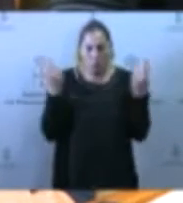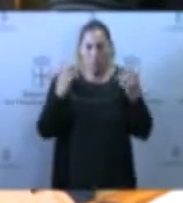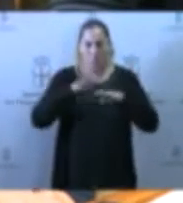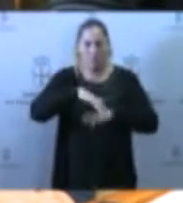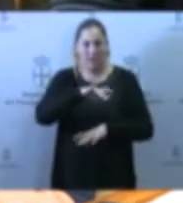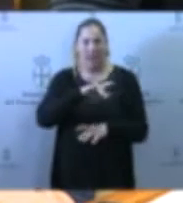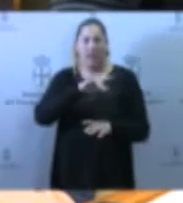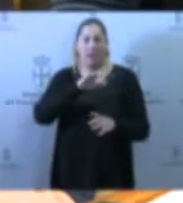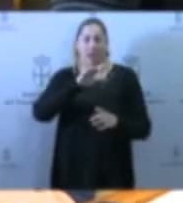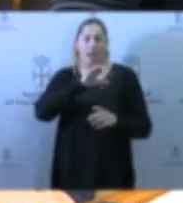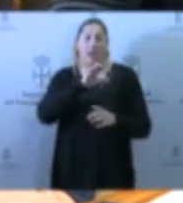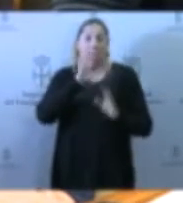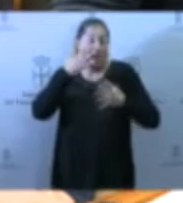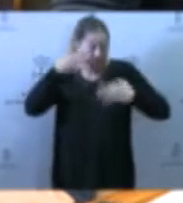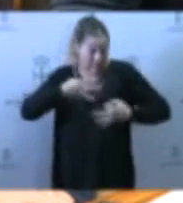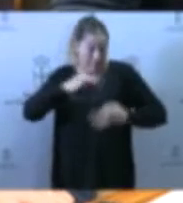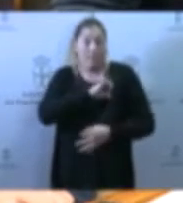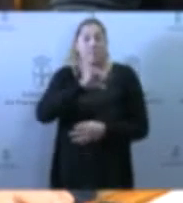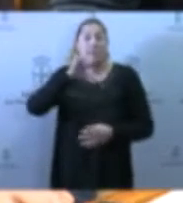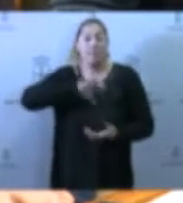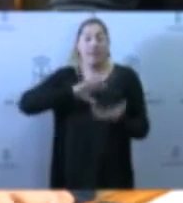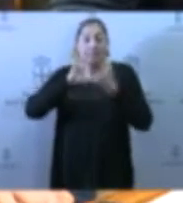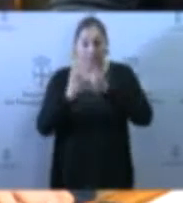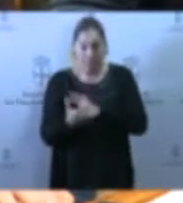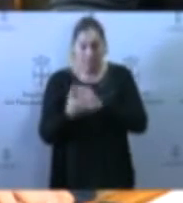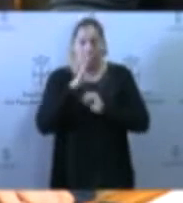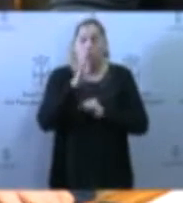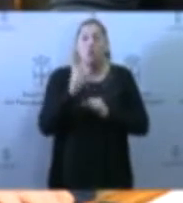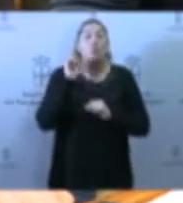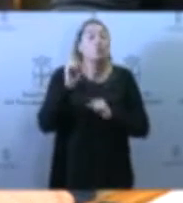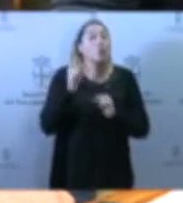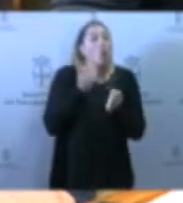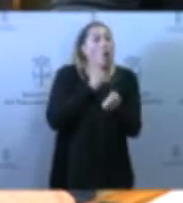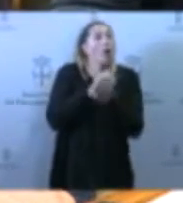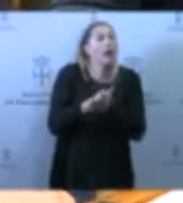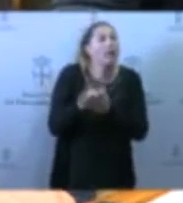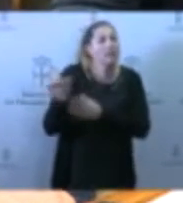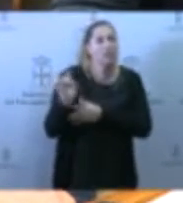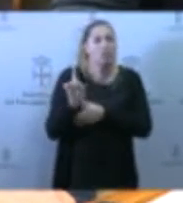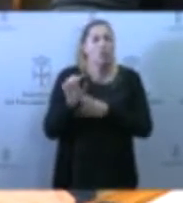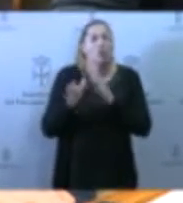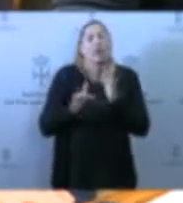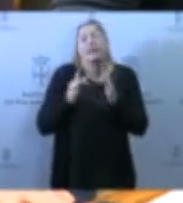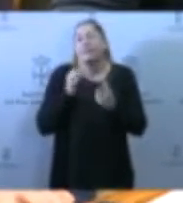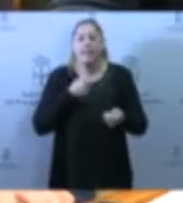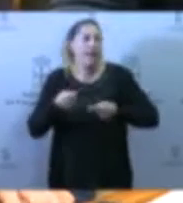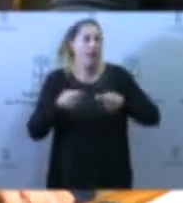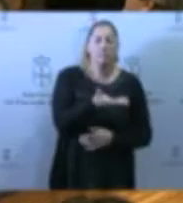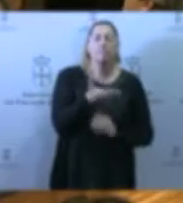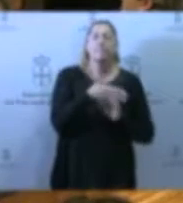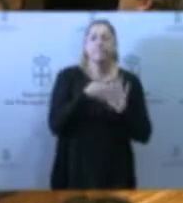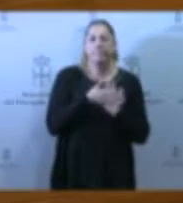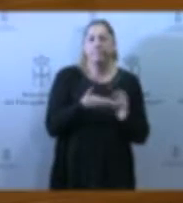como pasa con las nuestras carreteras, porque eso non solo lle que non salga gratis, sino que lle un pésimo negocio para la ciudadanía en